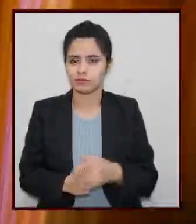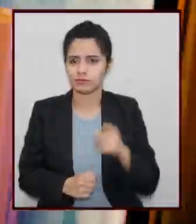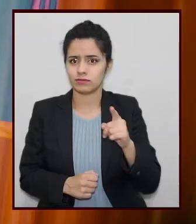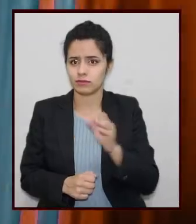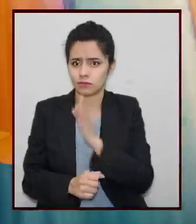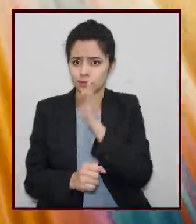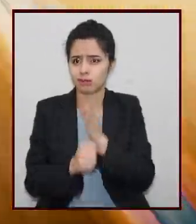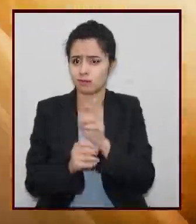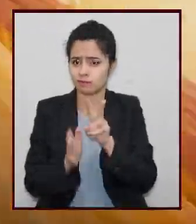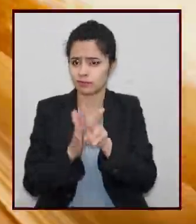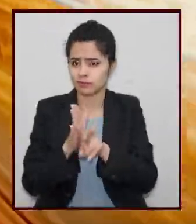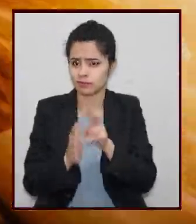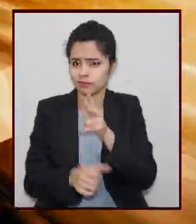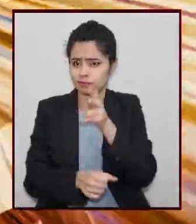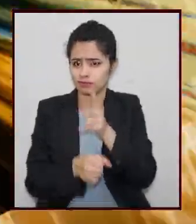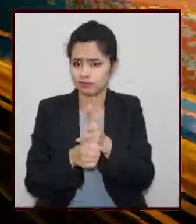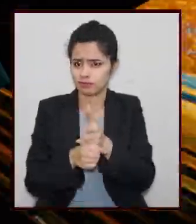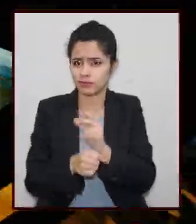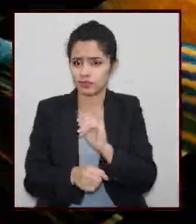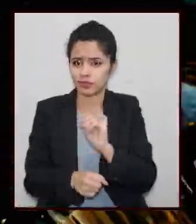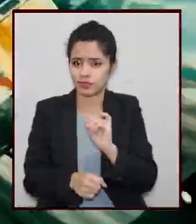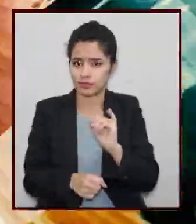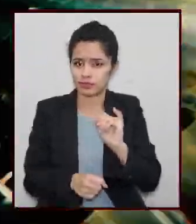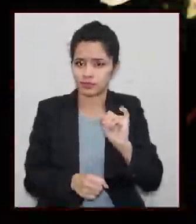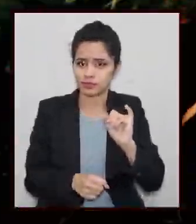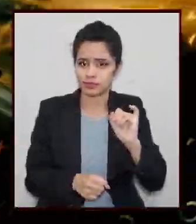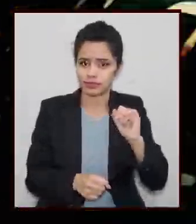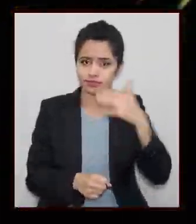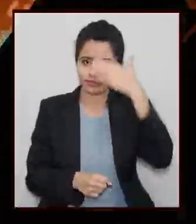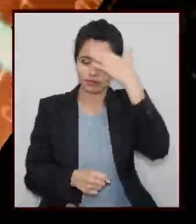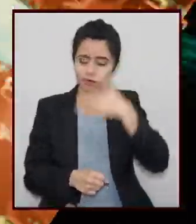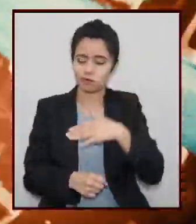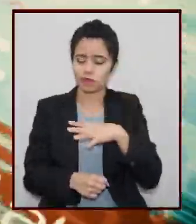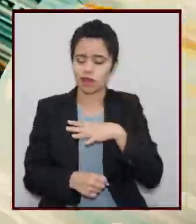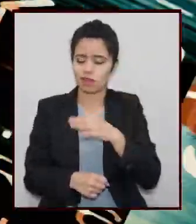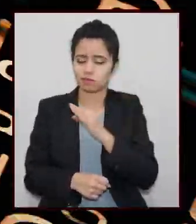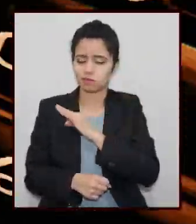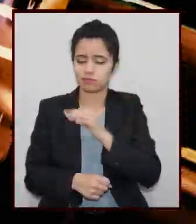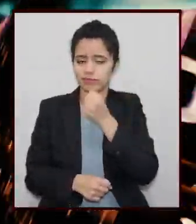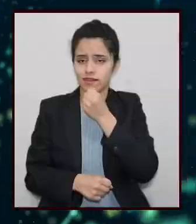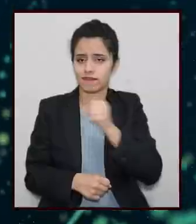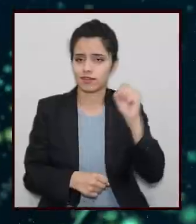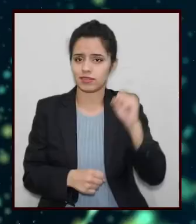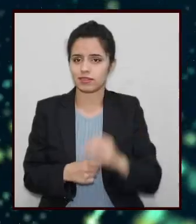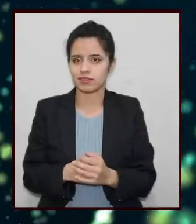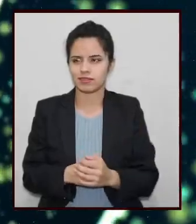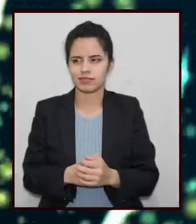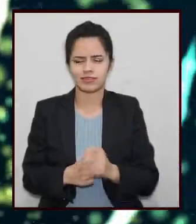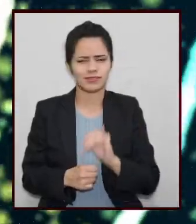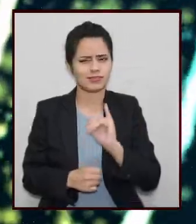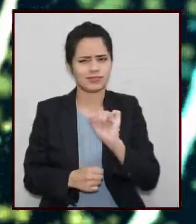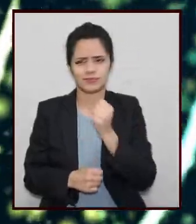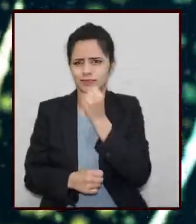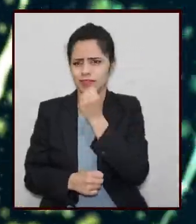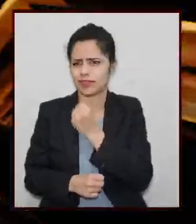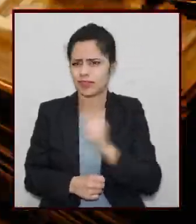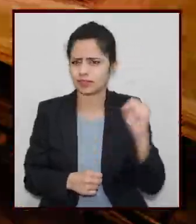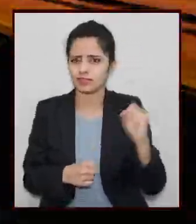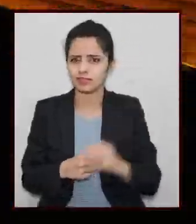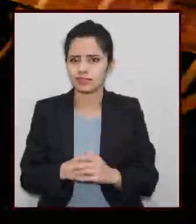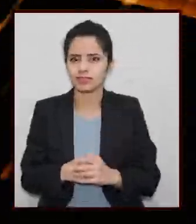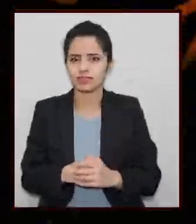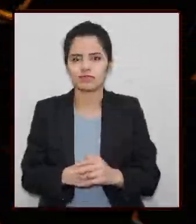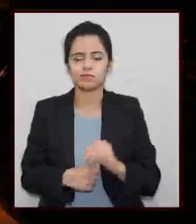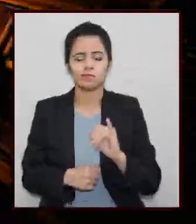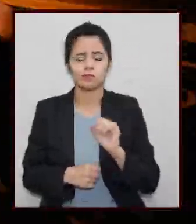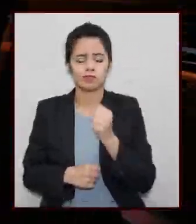¡Ájales! ¡Qué producción nos cargamos, eh! Sí, lo sabemos. Tenemos talento, amigo. ¡Uy, sí! ¡Talentazo!